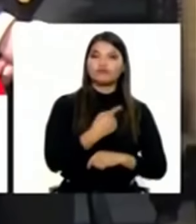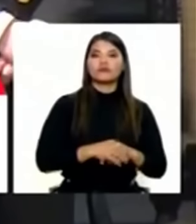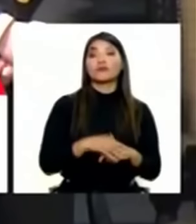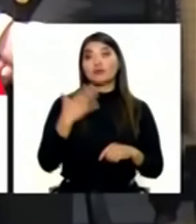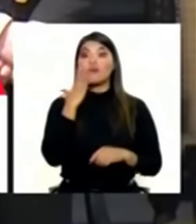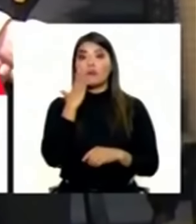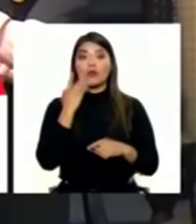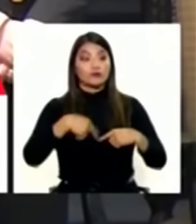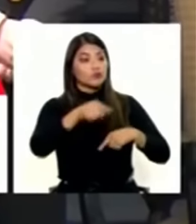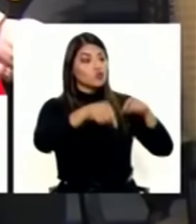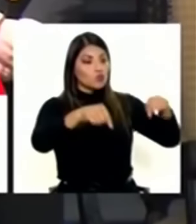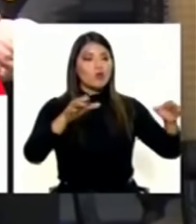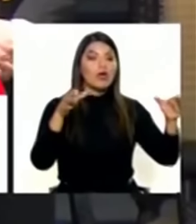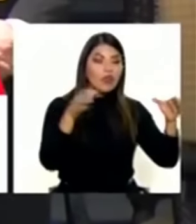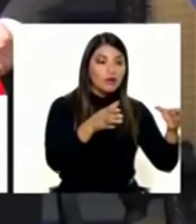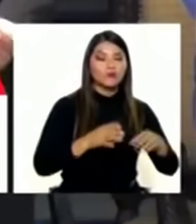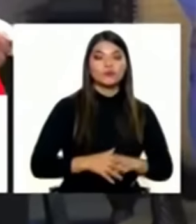mi madre.